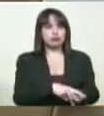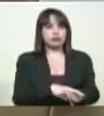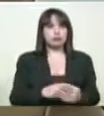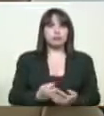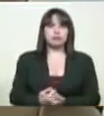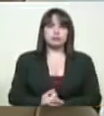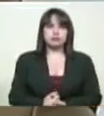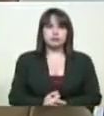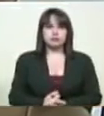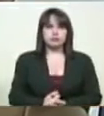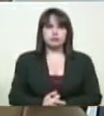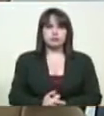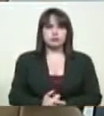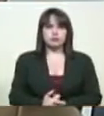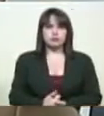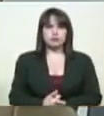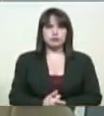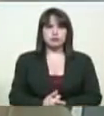a hacer